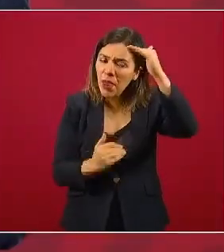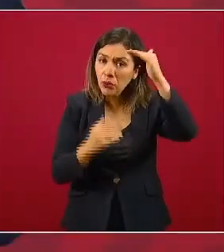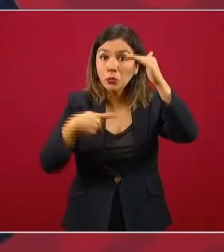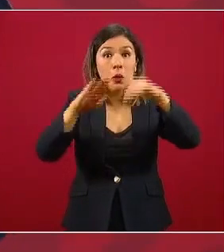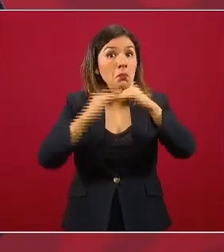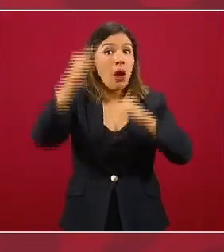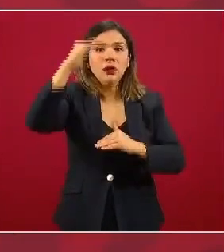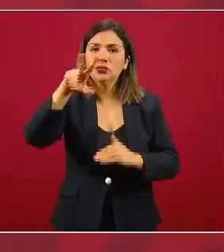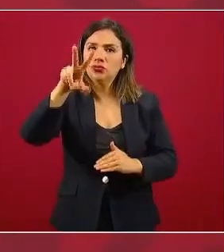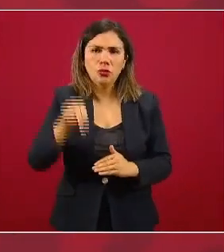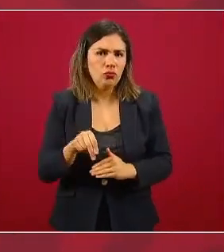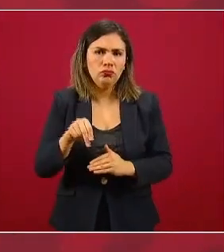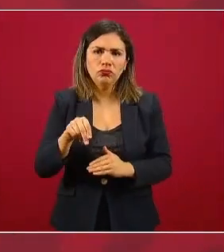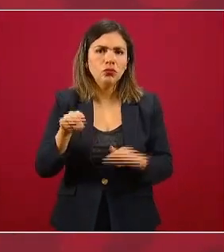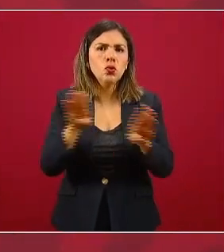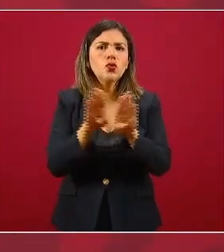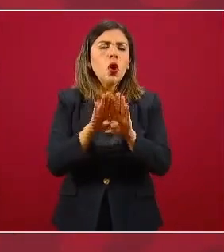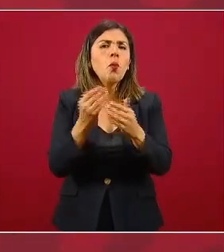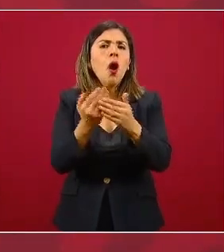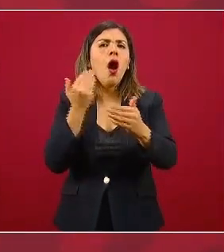de el precio